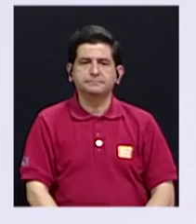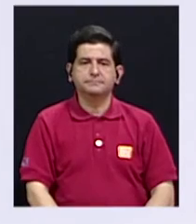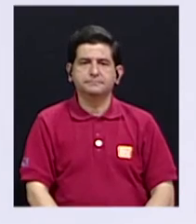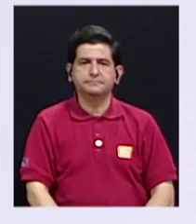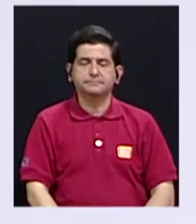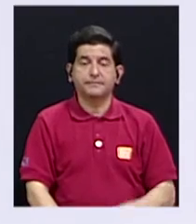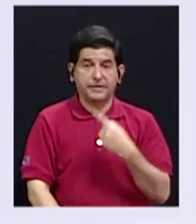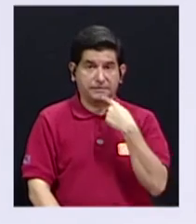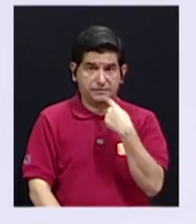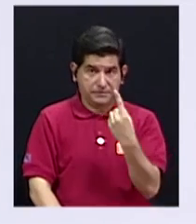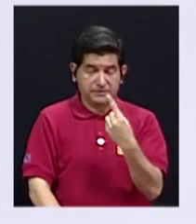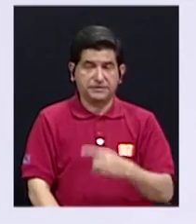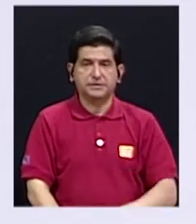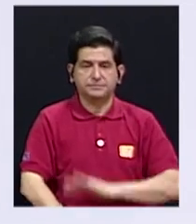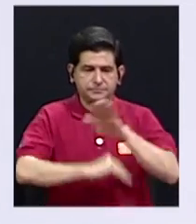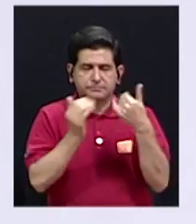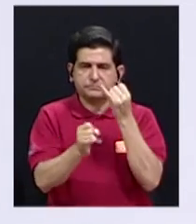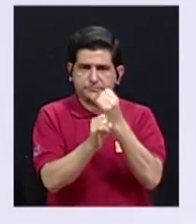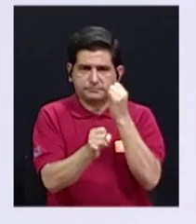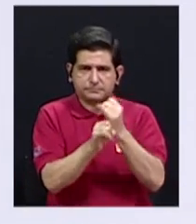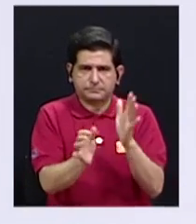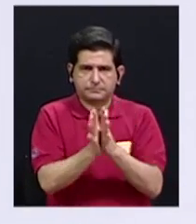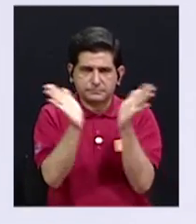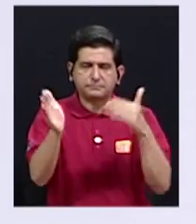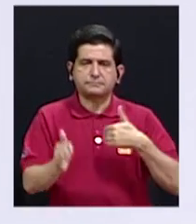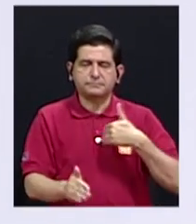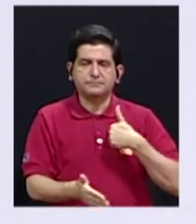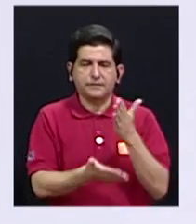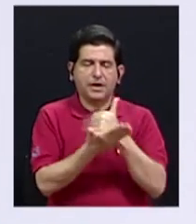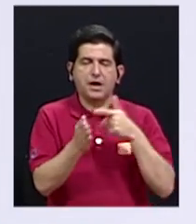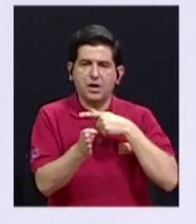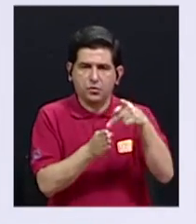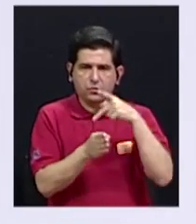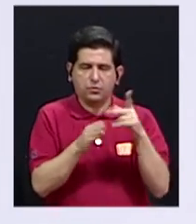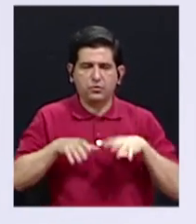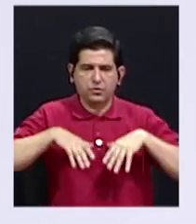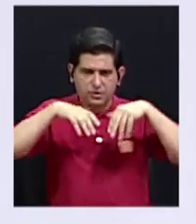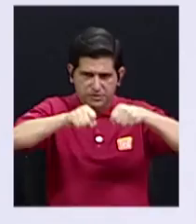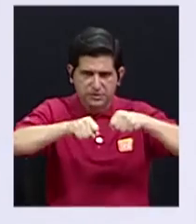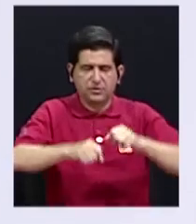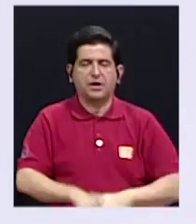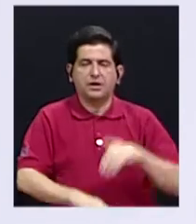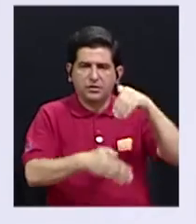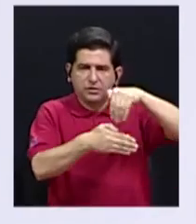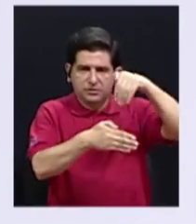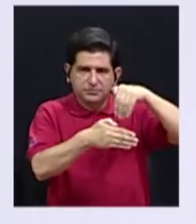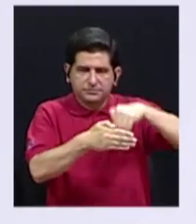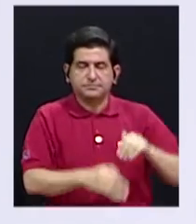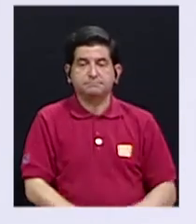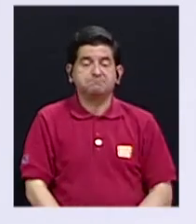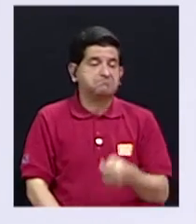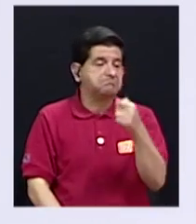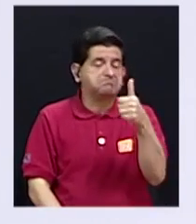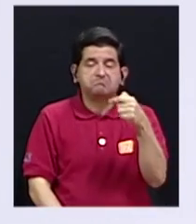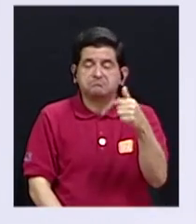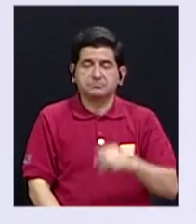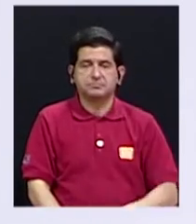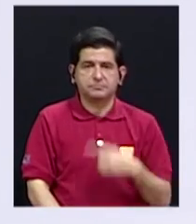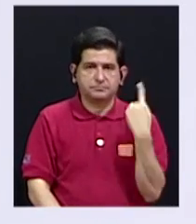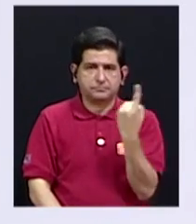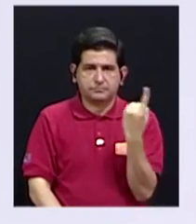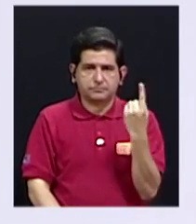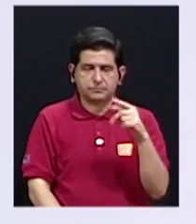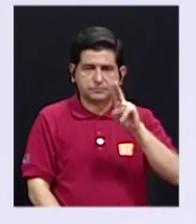dice que las todas las instituciones públicas deben de tener algún profesional graduado en archivística y al ser pocos que además sea sólo en aguas